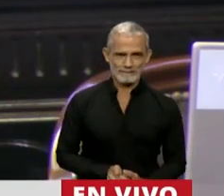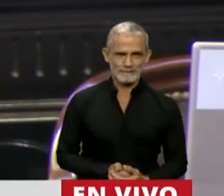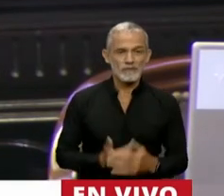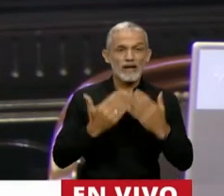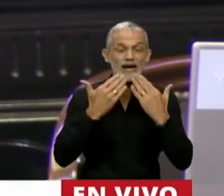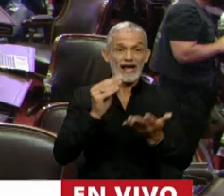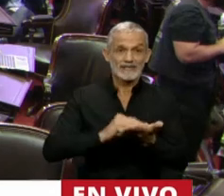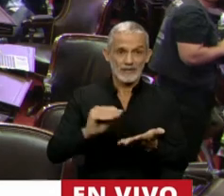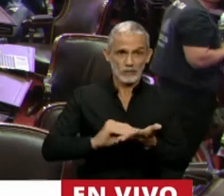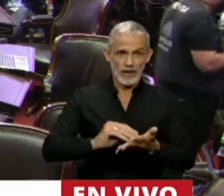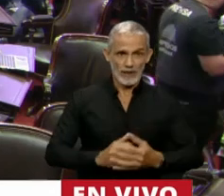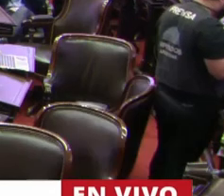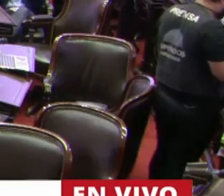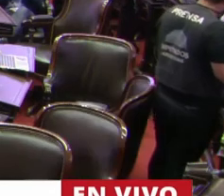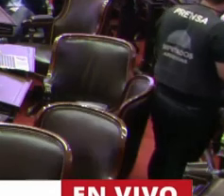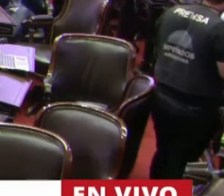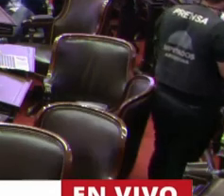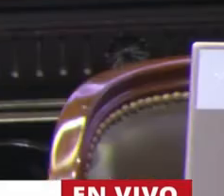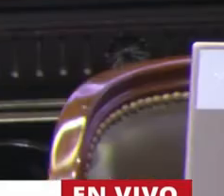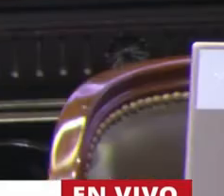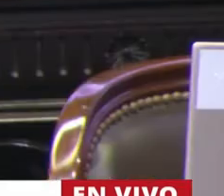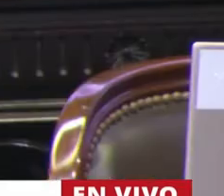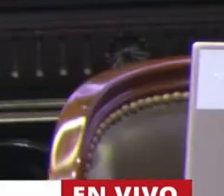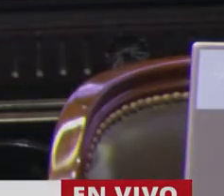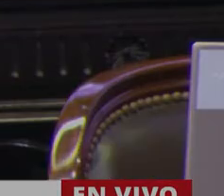Gracias, diputado Rodríguez Saá.